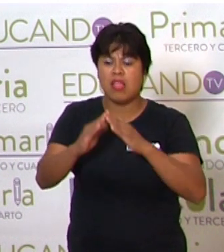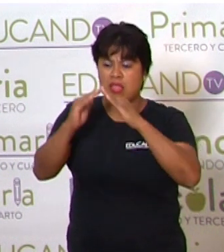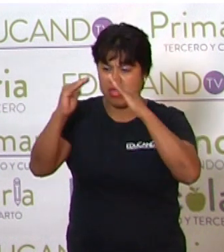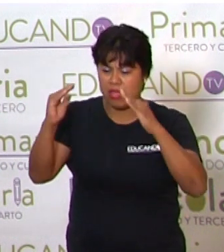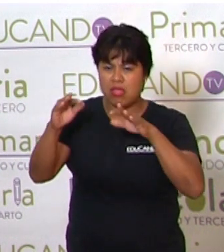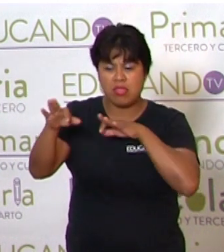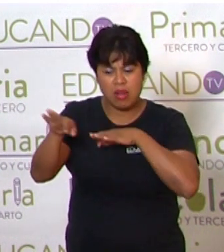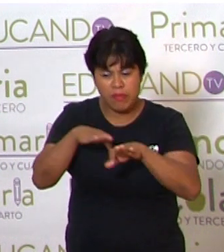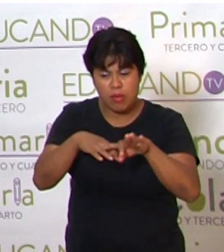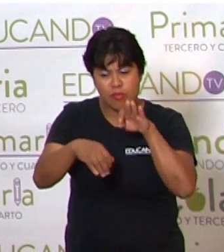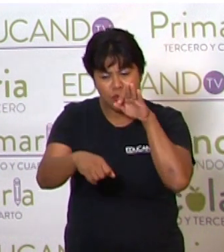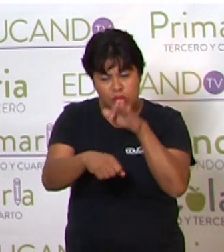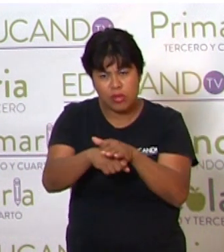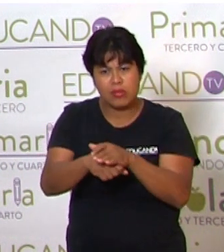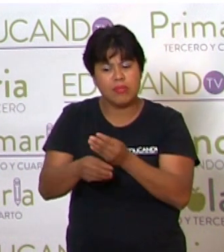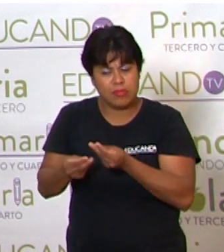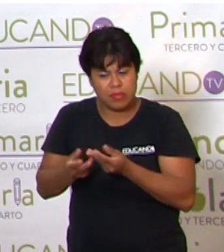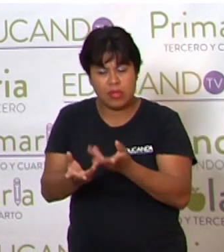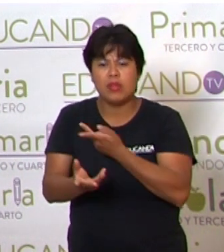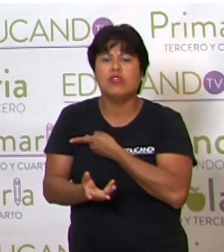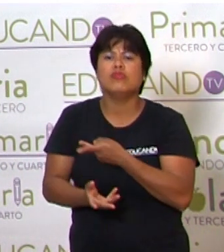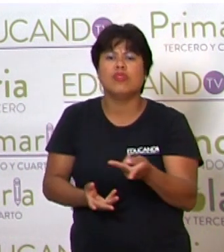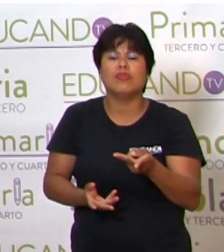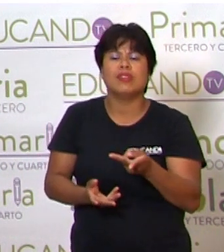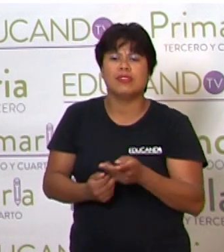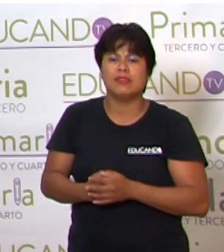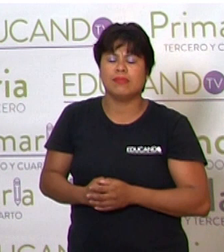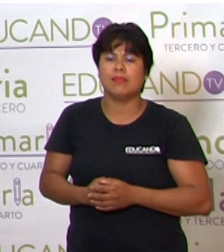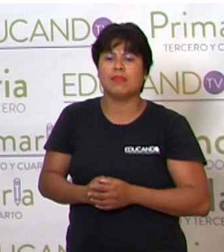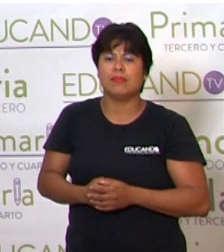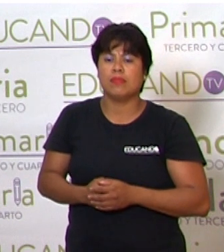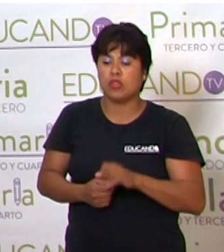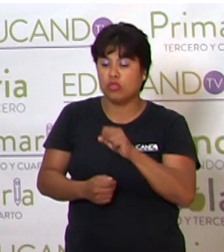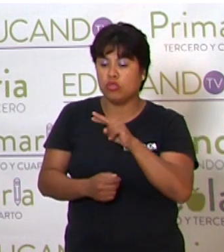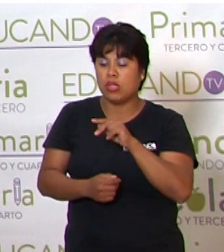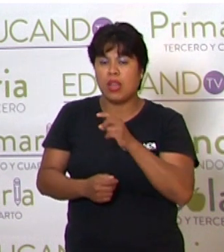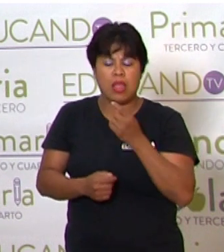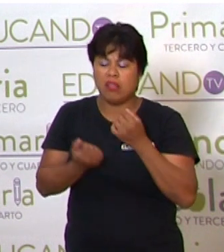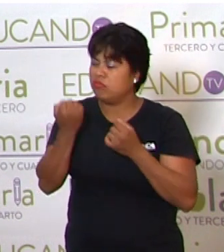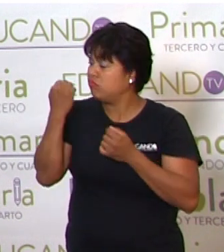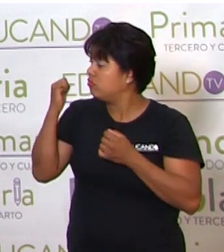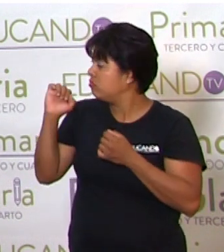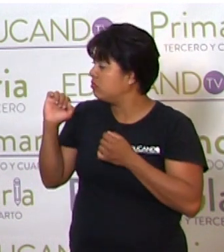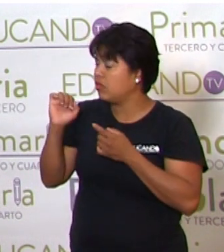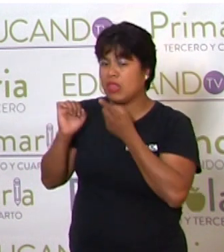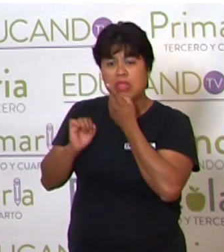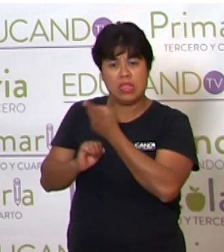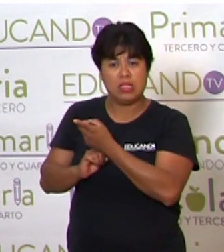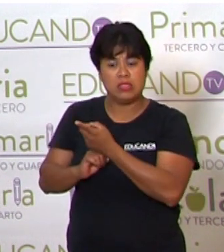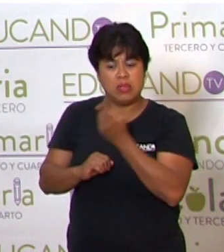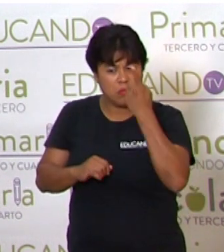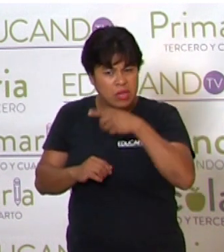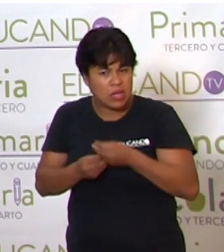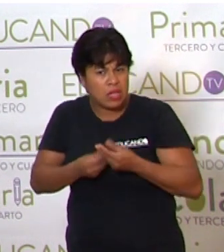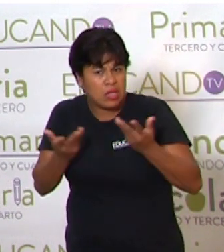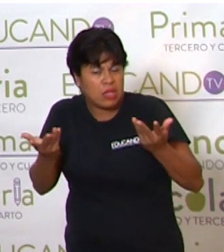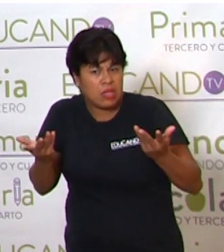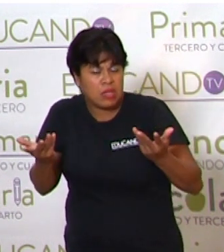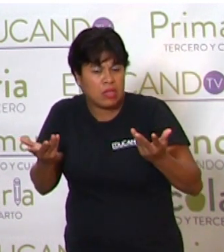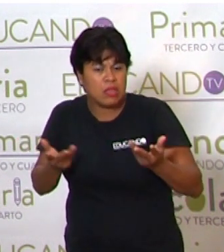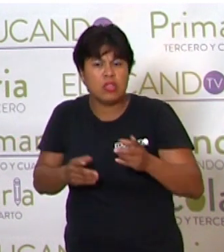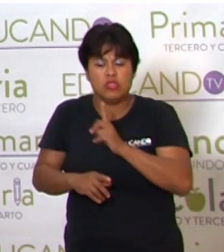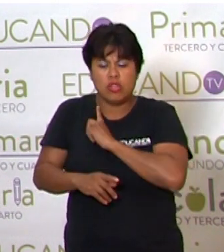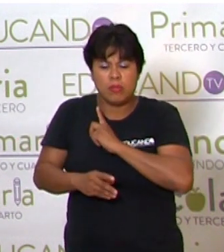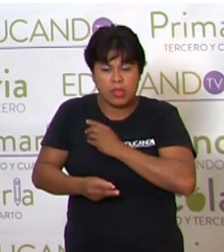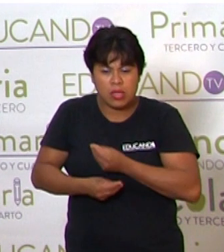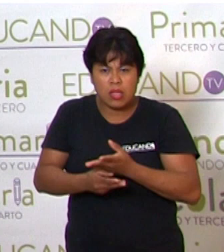trabajo, protección y bienestar a los pobres. Susanita se voltea y le dice, ¿para qué tanto?